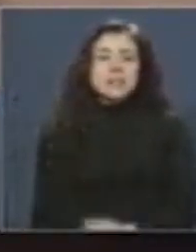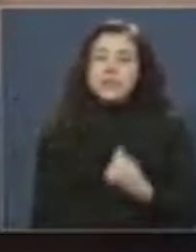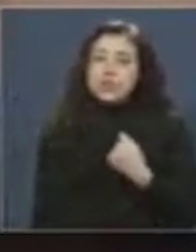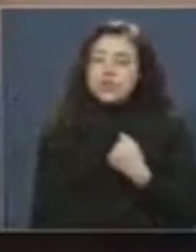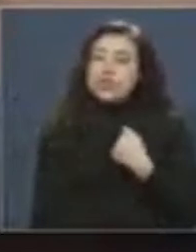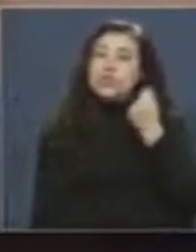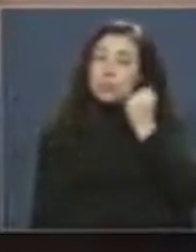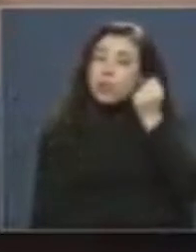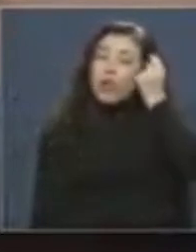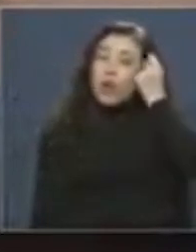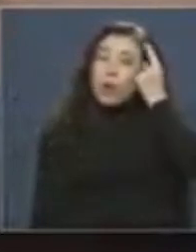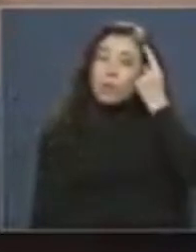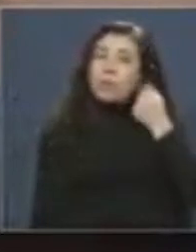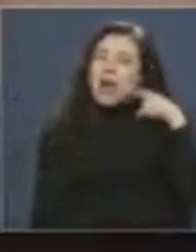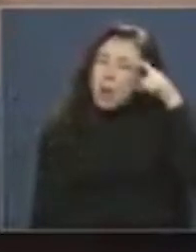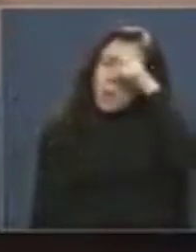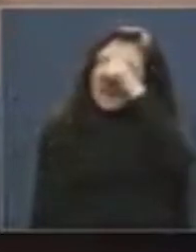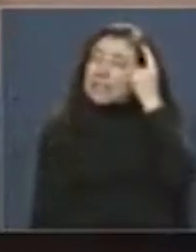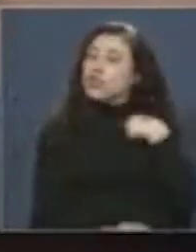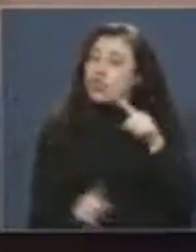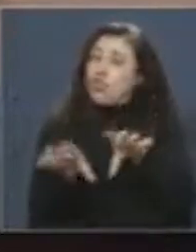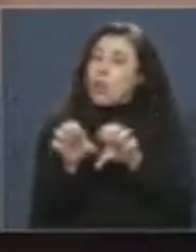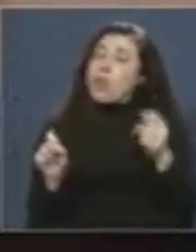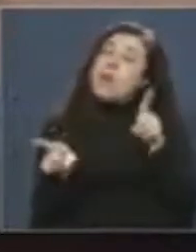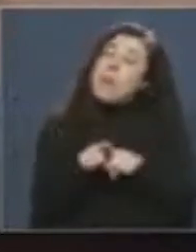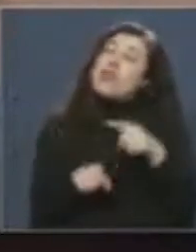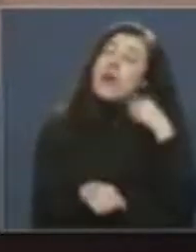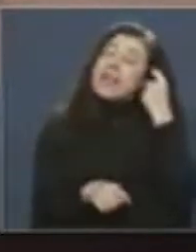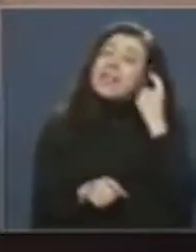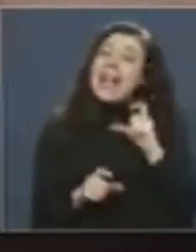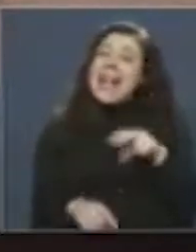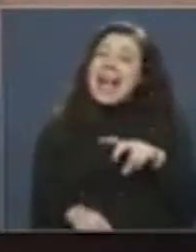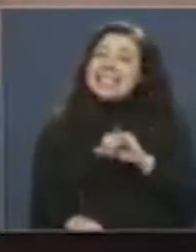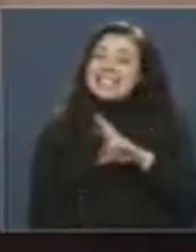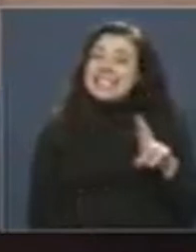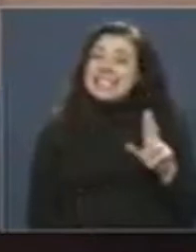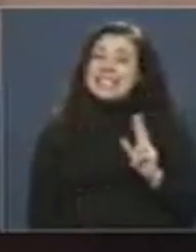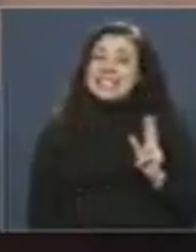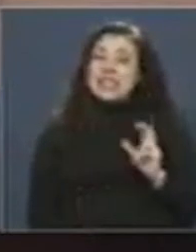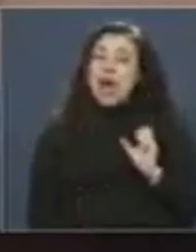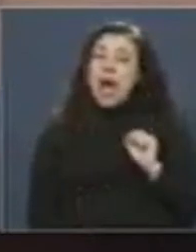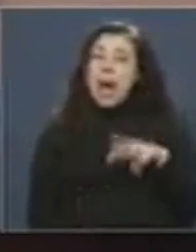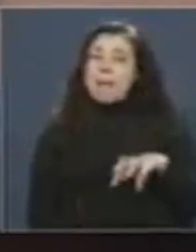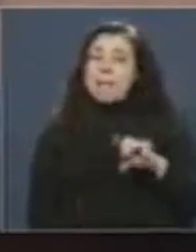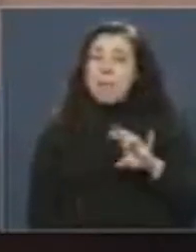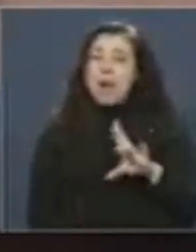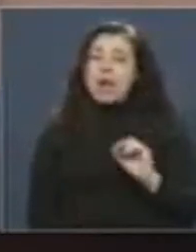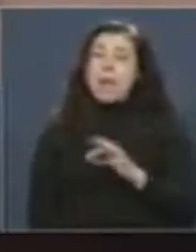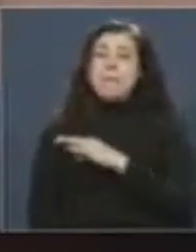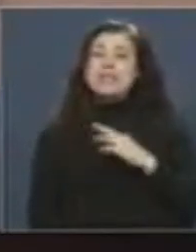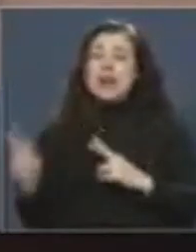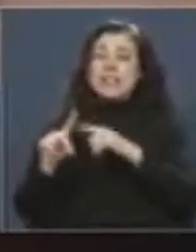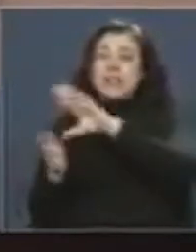puedo entender, me cuesta, no lo comparto, pero yo entiendo que el canciller, señor Ampuero, ministro de Relaciones Exteriores,